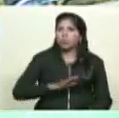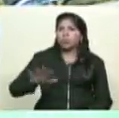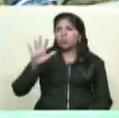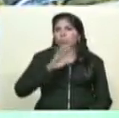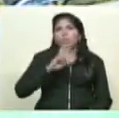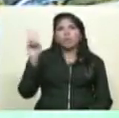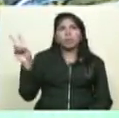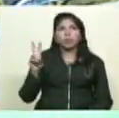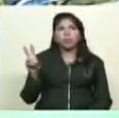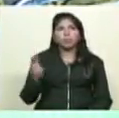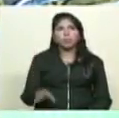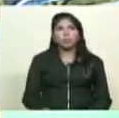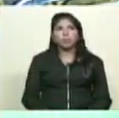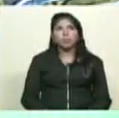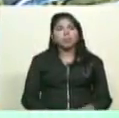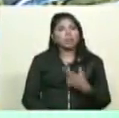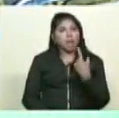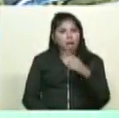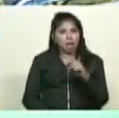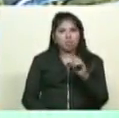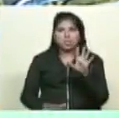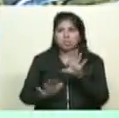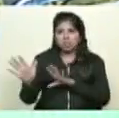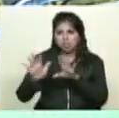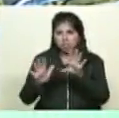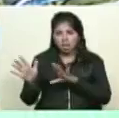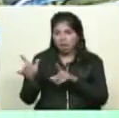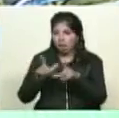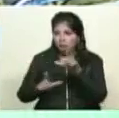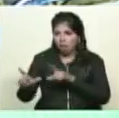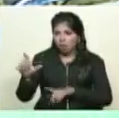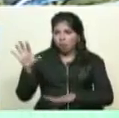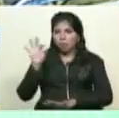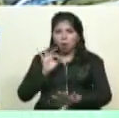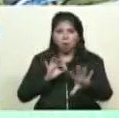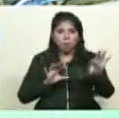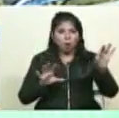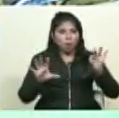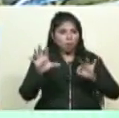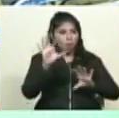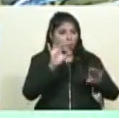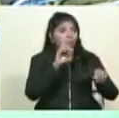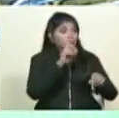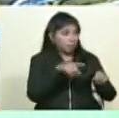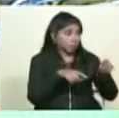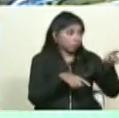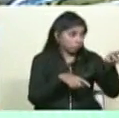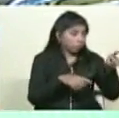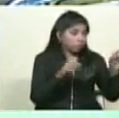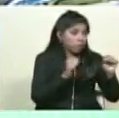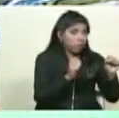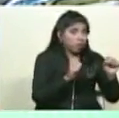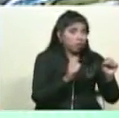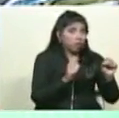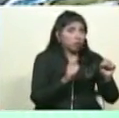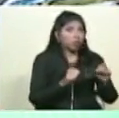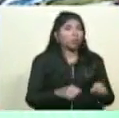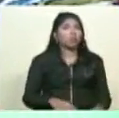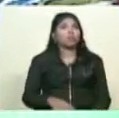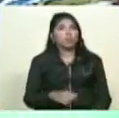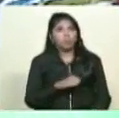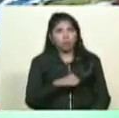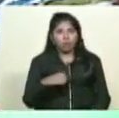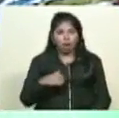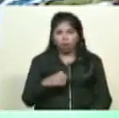Hay 15 laboratorios que hemos seleccionado, entre esos Valmorca, aun cuando es un laboratorio de capital privado, lo